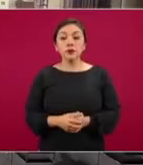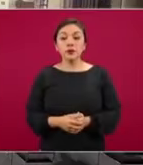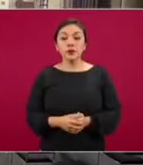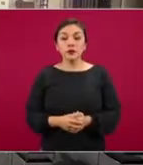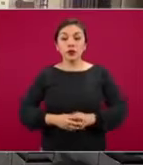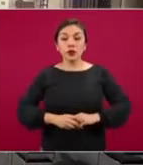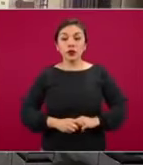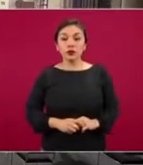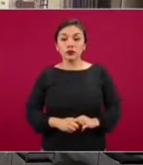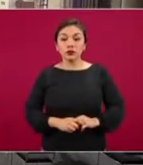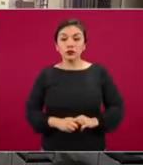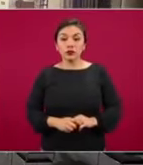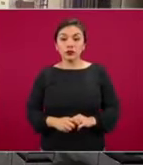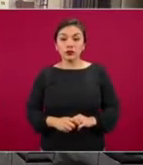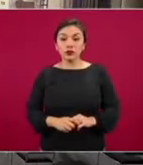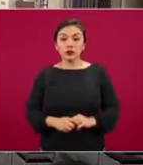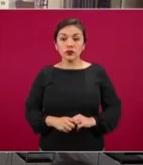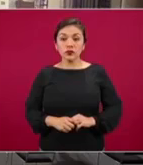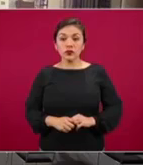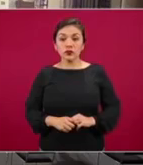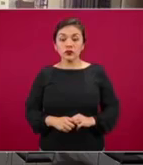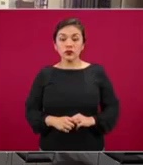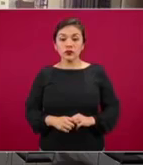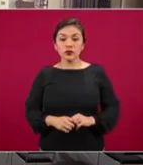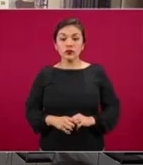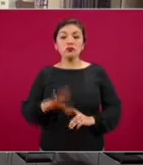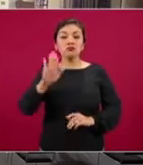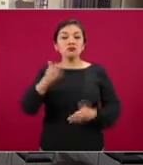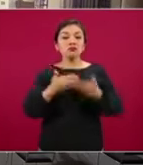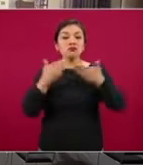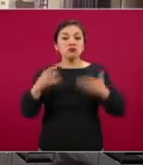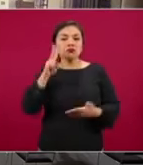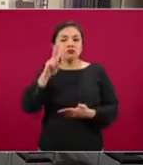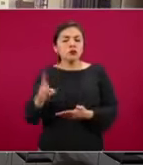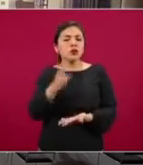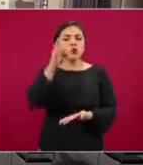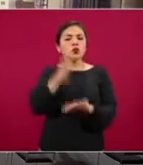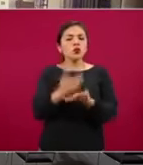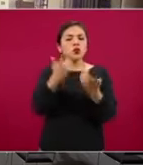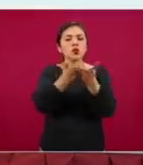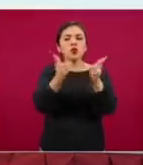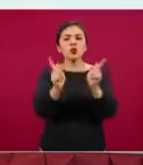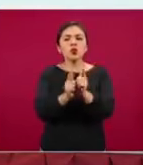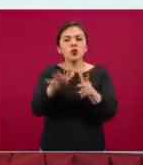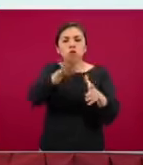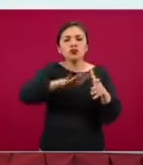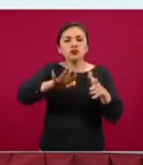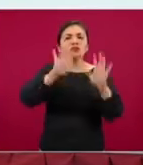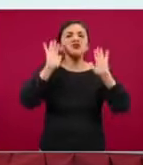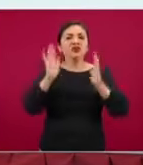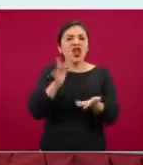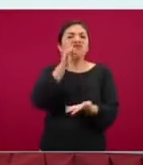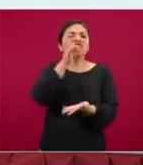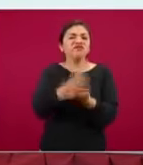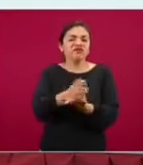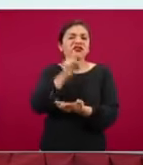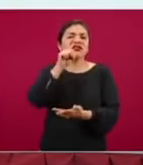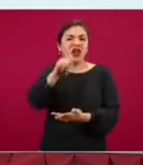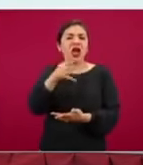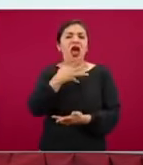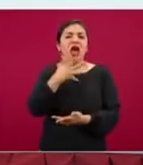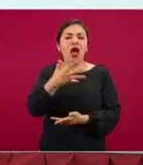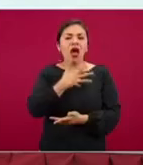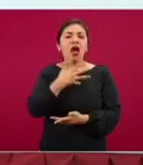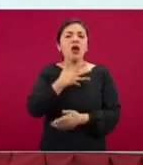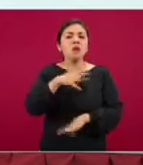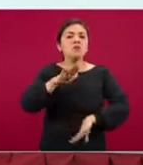siguiente diapositiva, ahora nos vamos a quedar solamente con el grupo en donde sí se confirma ya o se habla de que